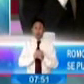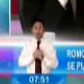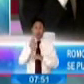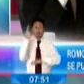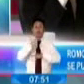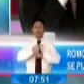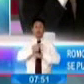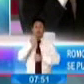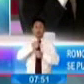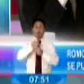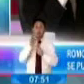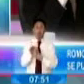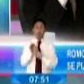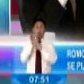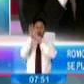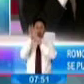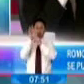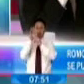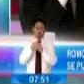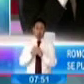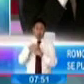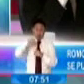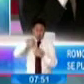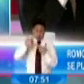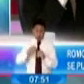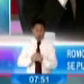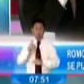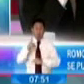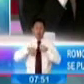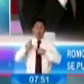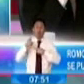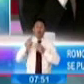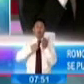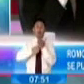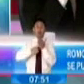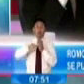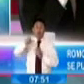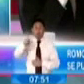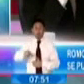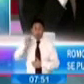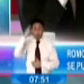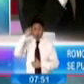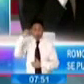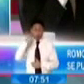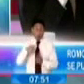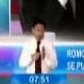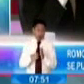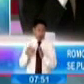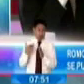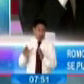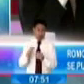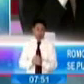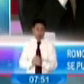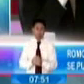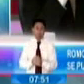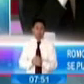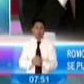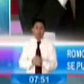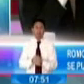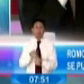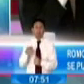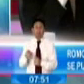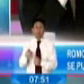jornada laboral especial. Y eso es lo que ya tenemos en varias instituciones, en el Ministerio de Gobierno, por ejemplo, porque